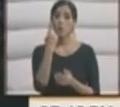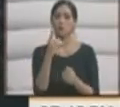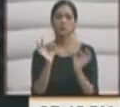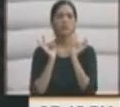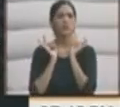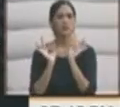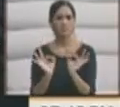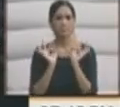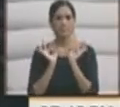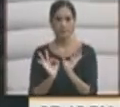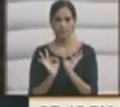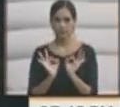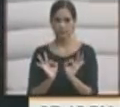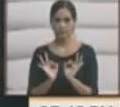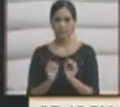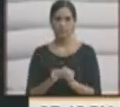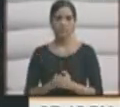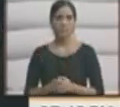especial.